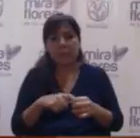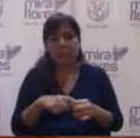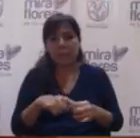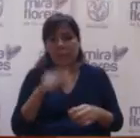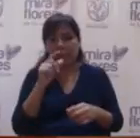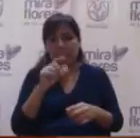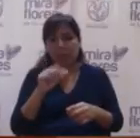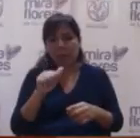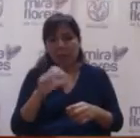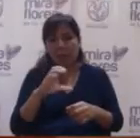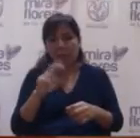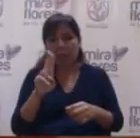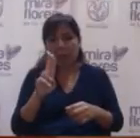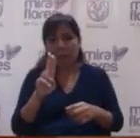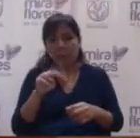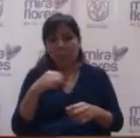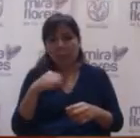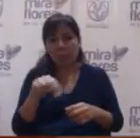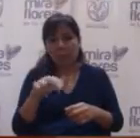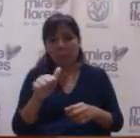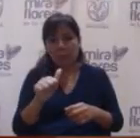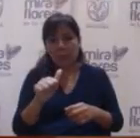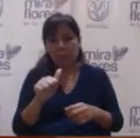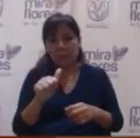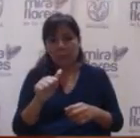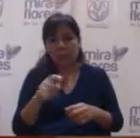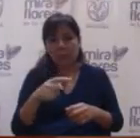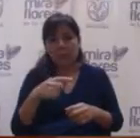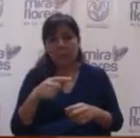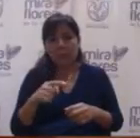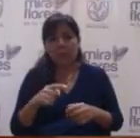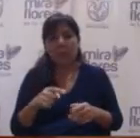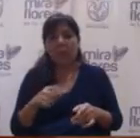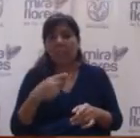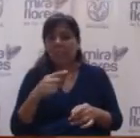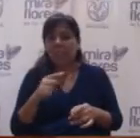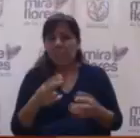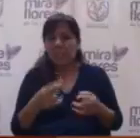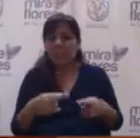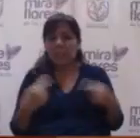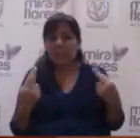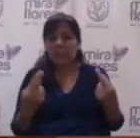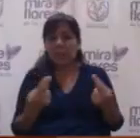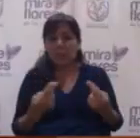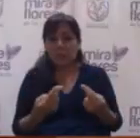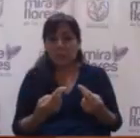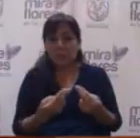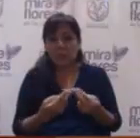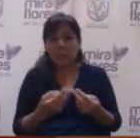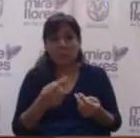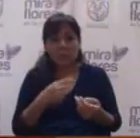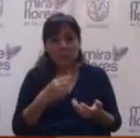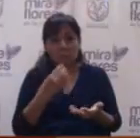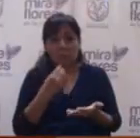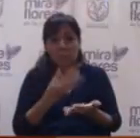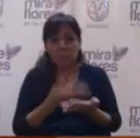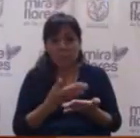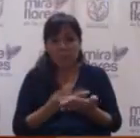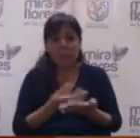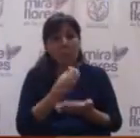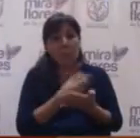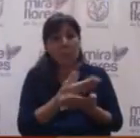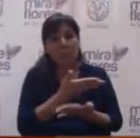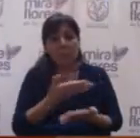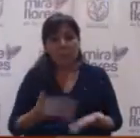la regidora también del Río. Pero fue un evento muy simpático porque además de que le dimos la bienvenida a los padres y a